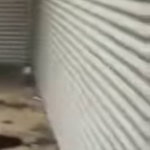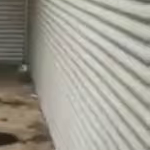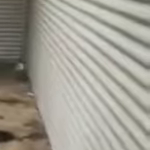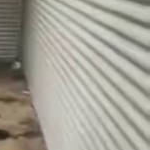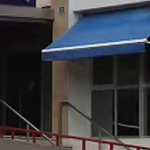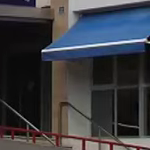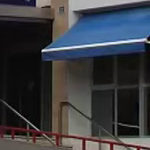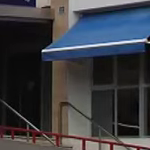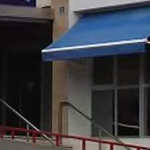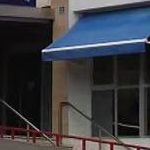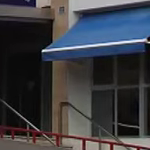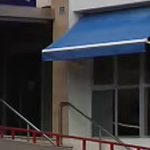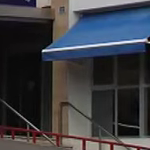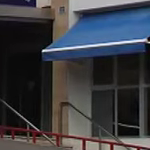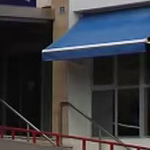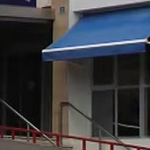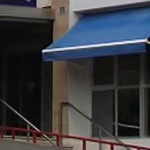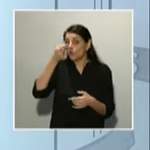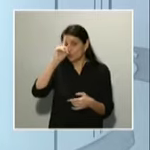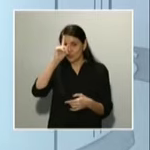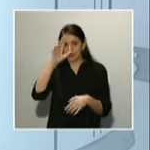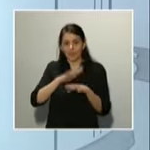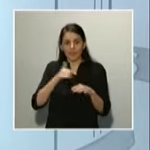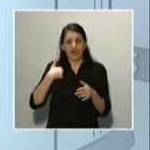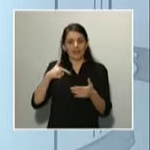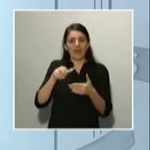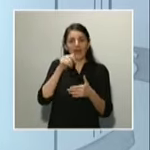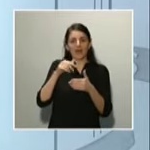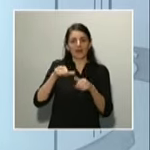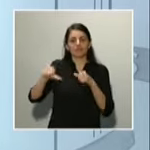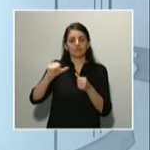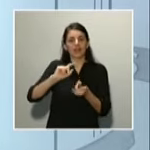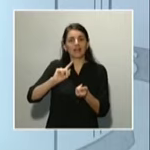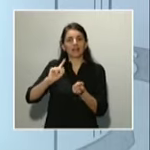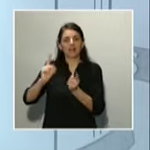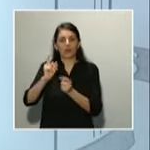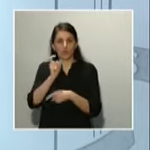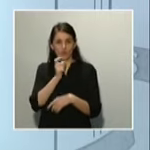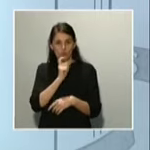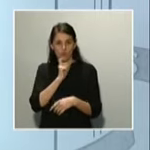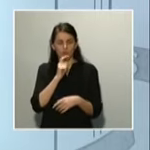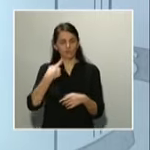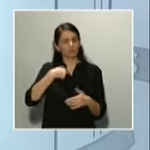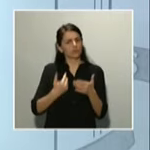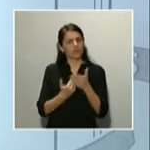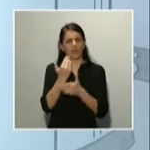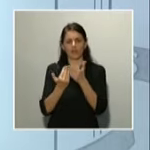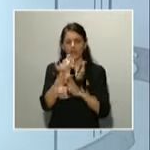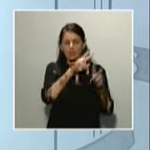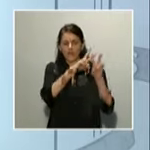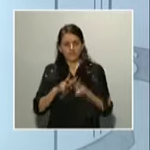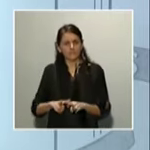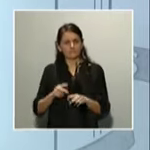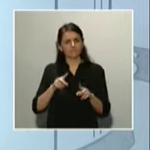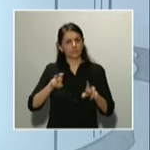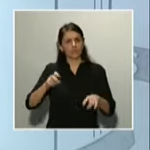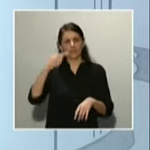evolución sigue a un ritmo más bajo que la semana pasada. Seguimos haciendo análisis cada día para poder valorar cuánto de cerca o de